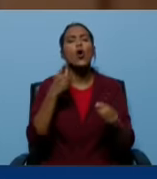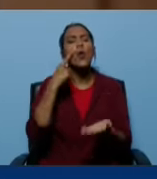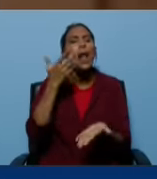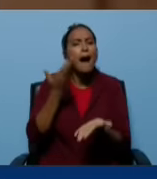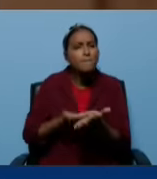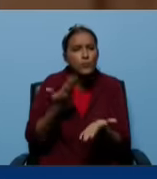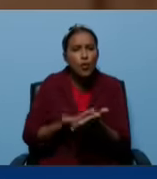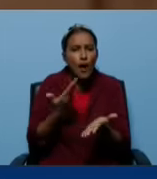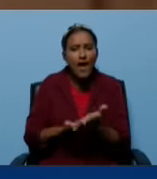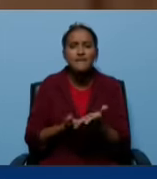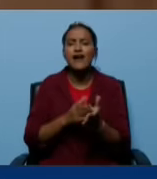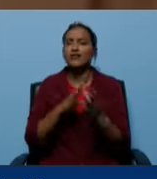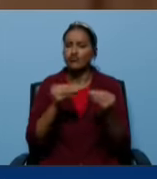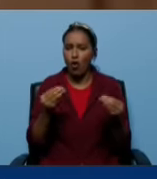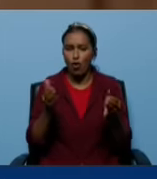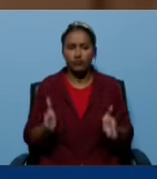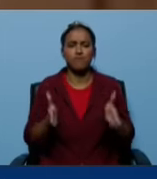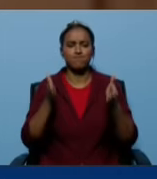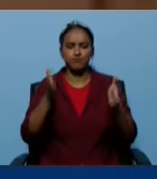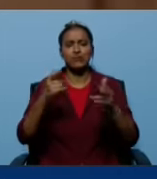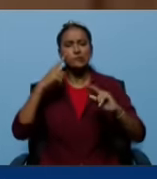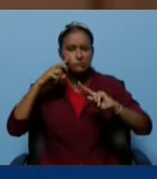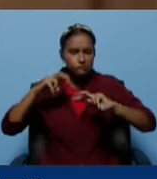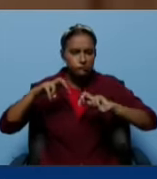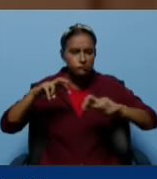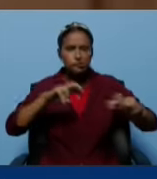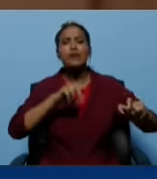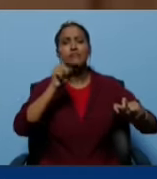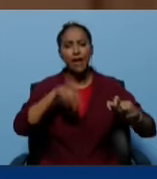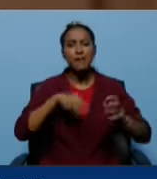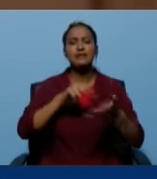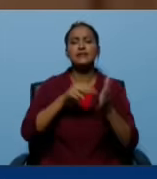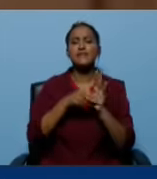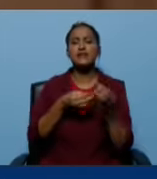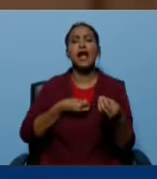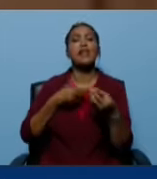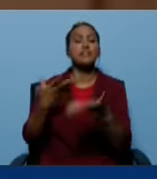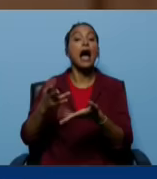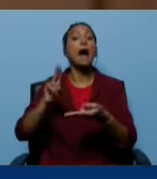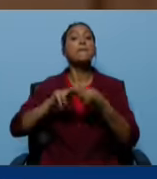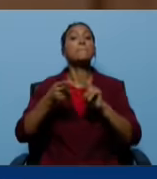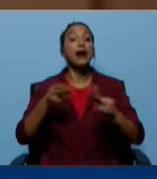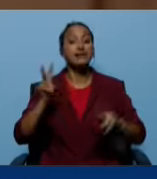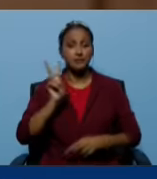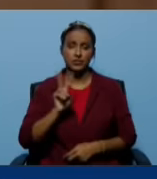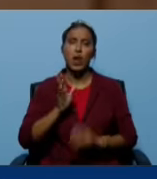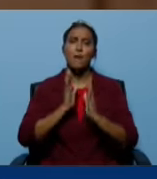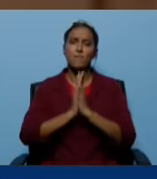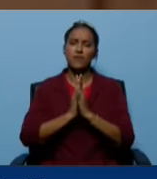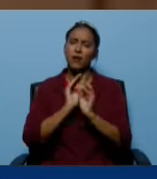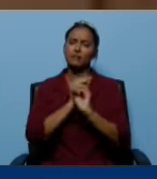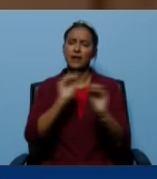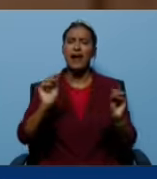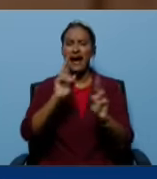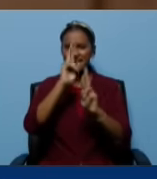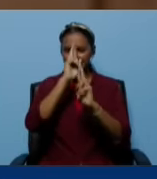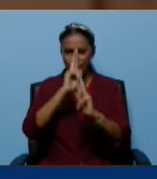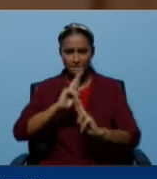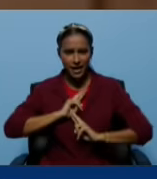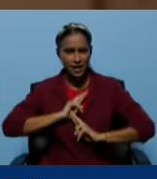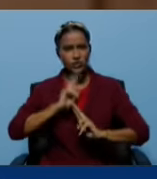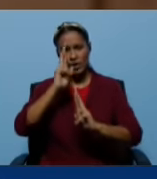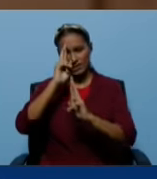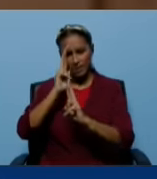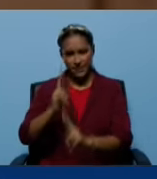esta decisión que va a ser garantía también de paz en Venezuela. El llamado es a respetarnos mutuamente, respetar, usar todos